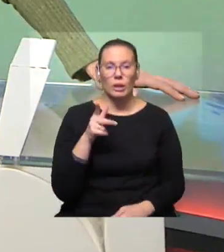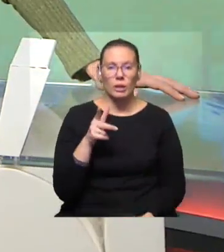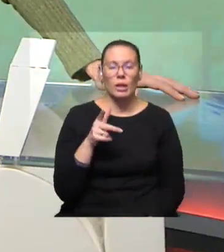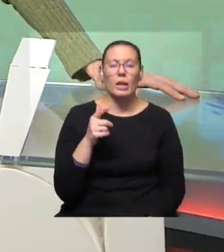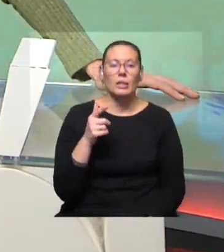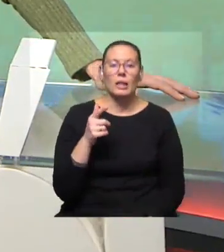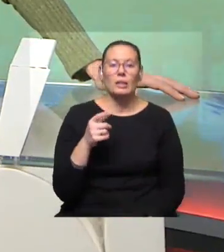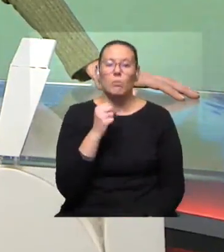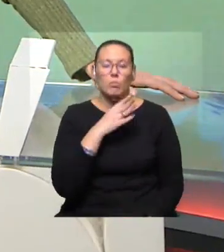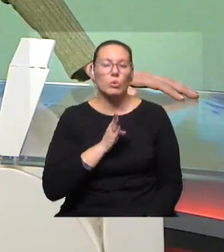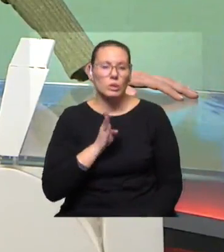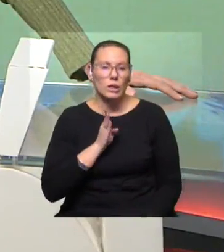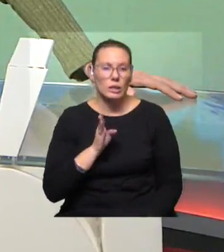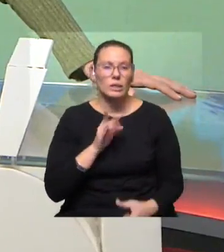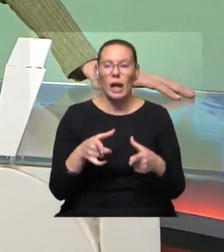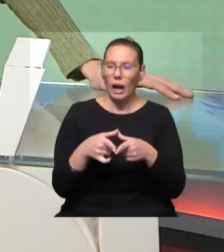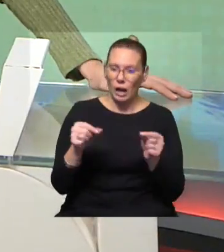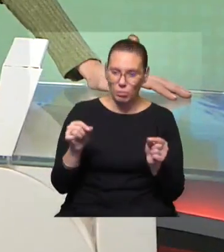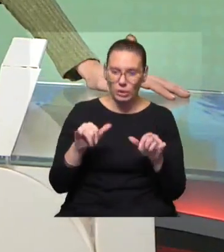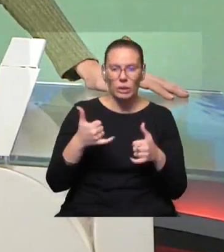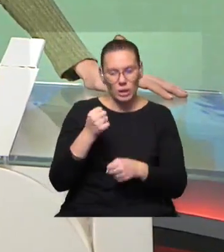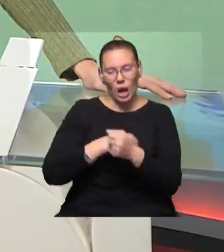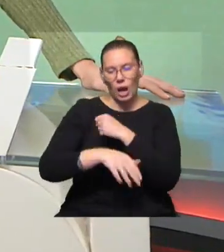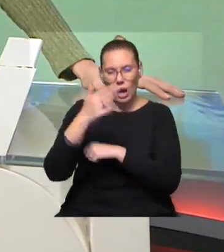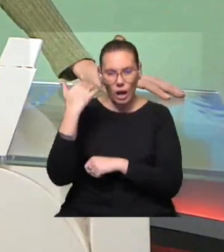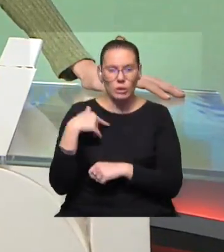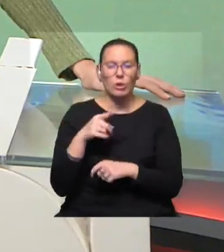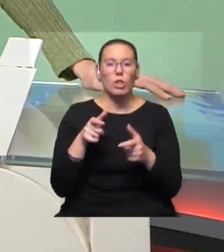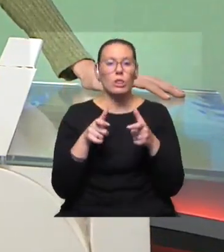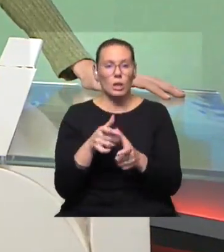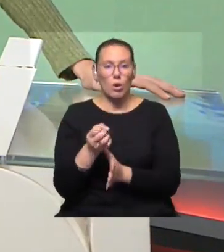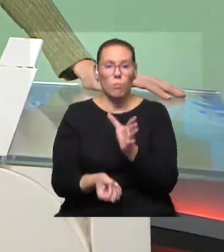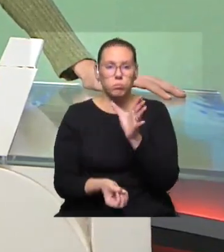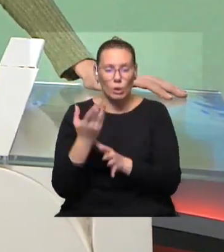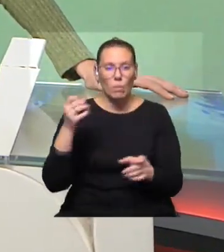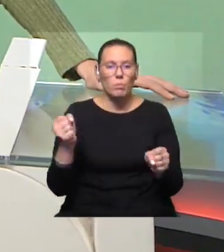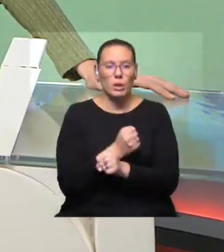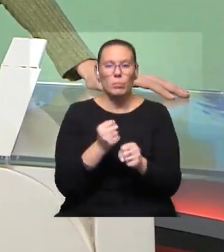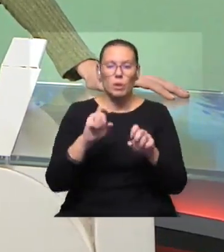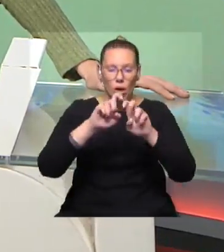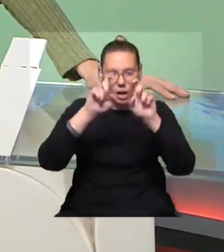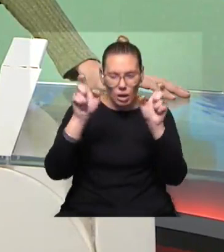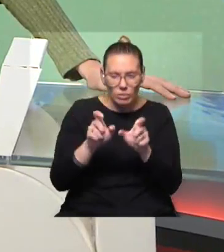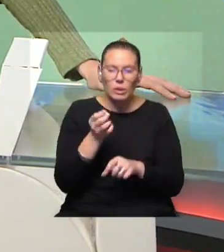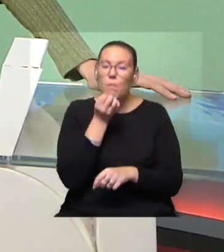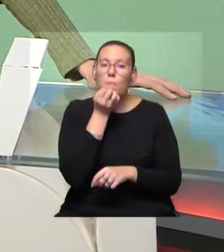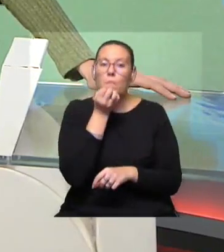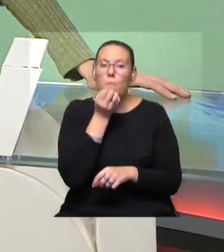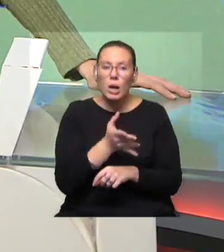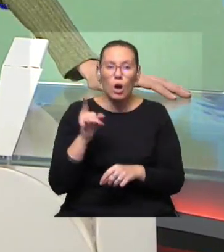japonesas este proyecto que ya tiene varios años fue con su disco Debut ganadora del premio graffiti mejor